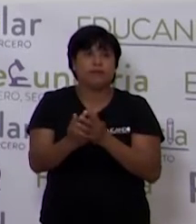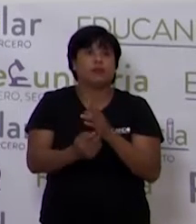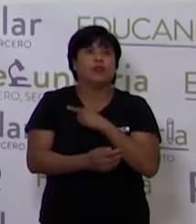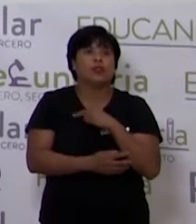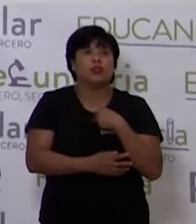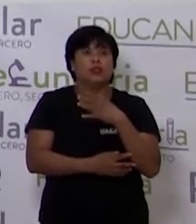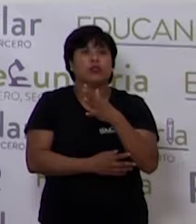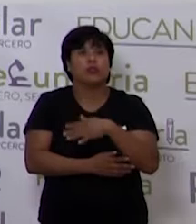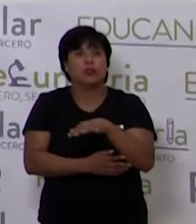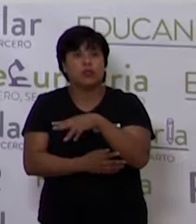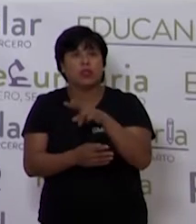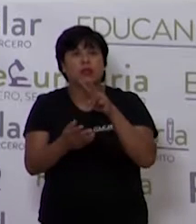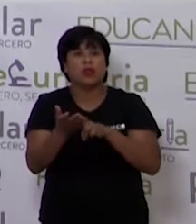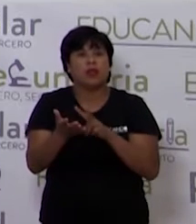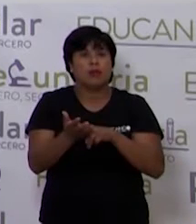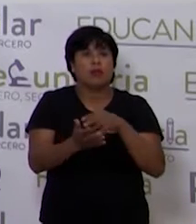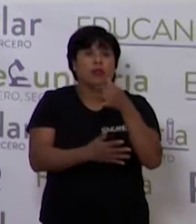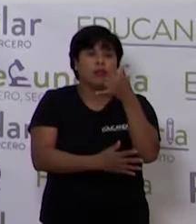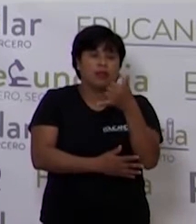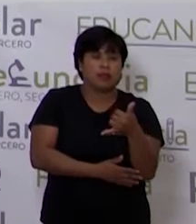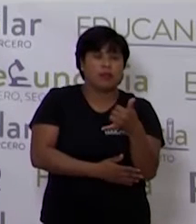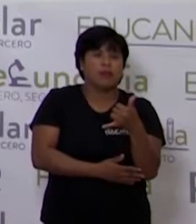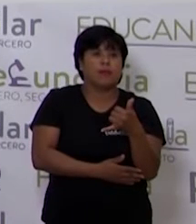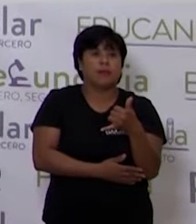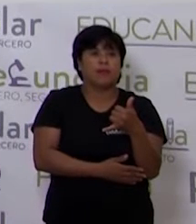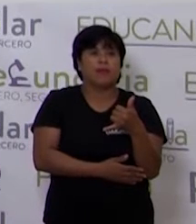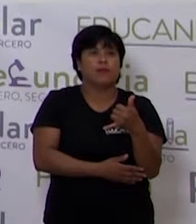Andamos buscando el valor de Y